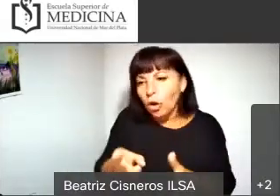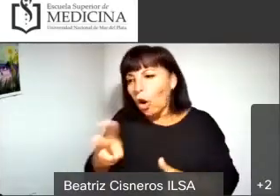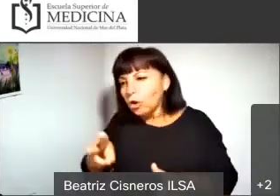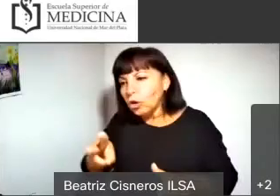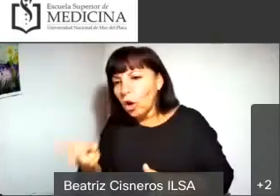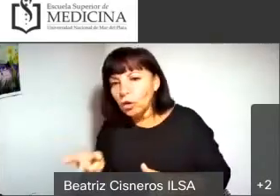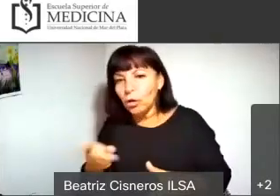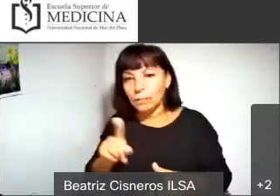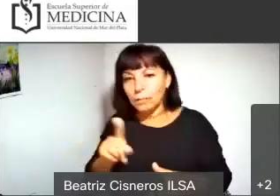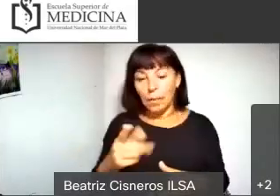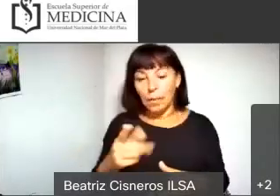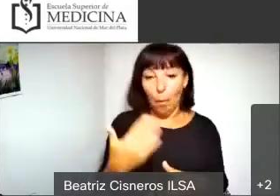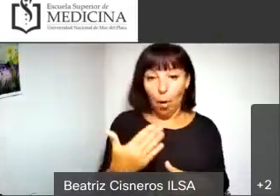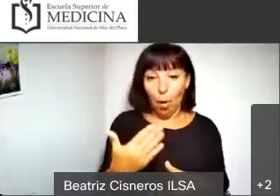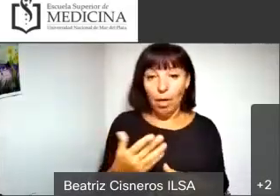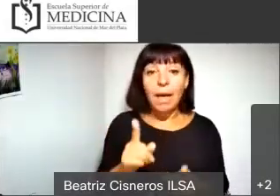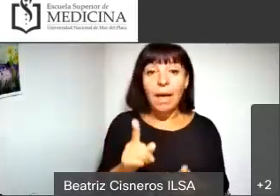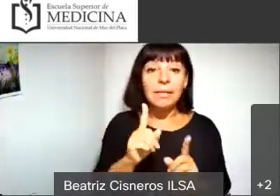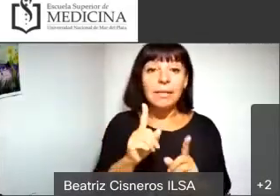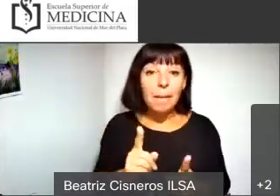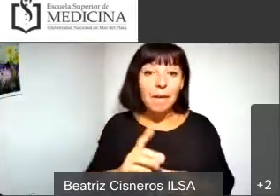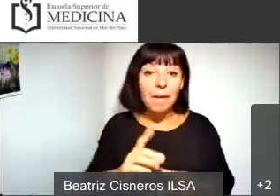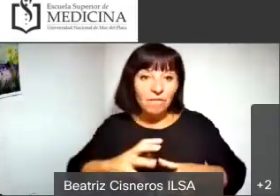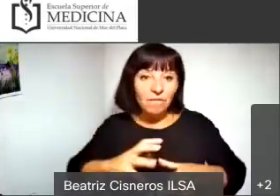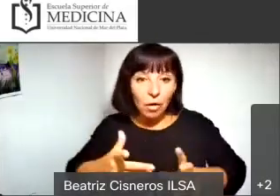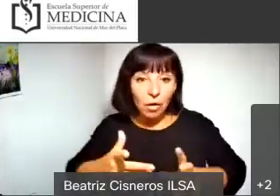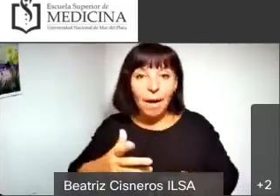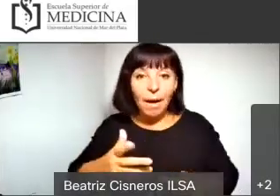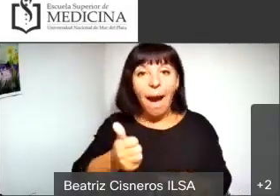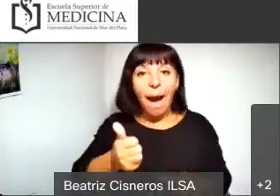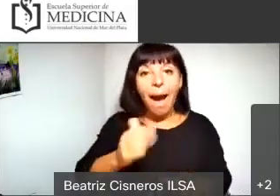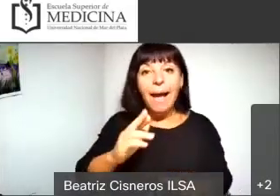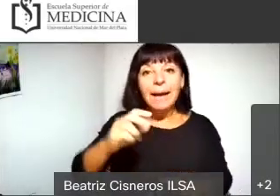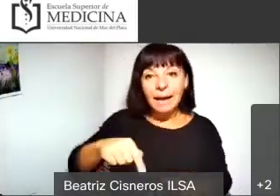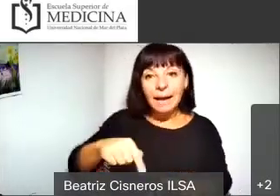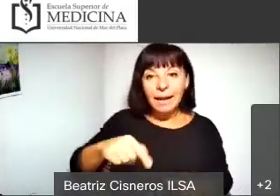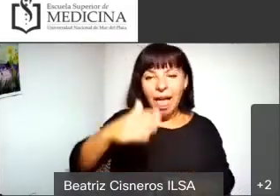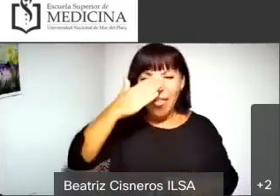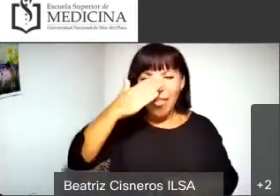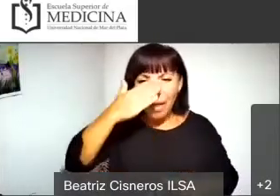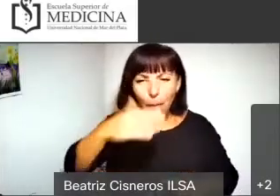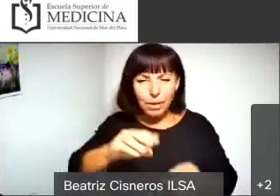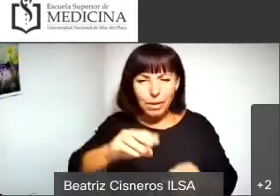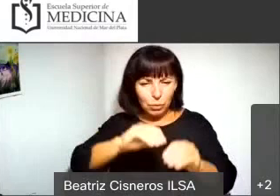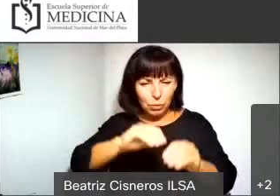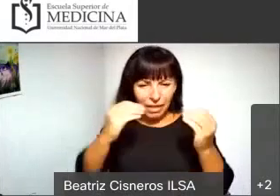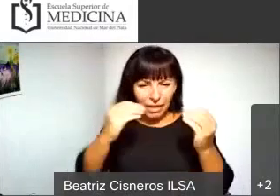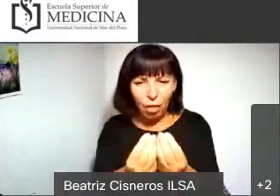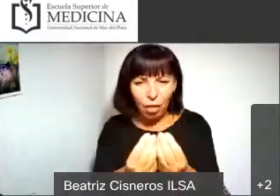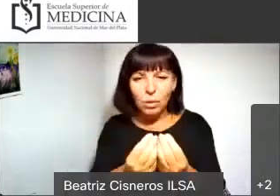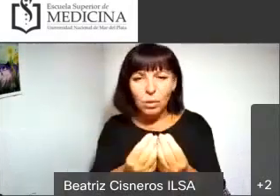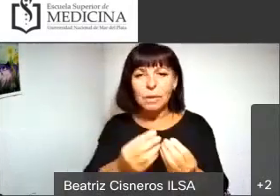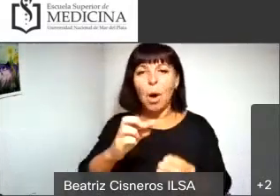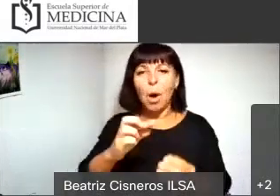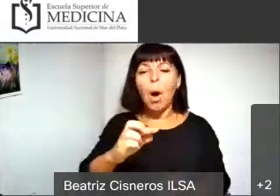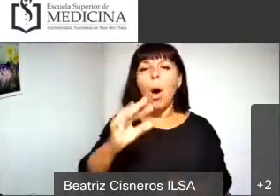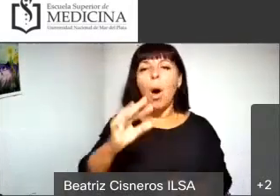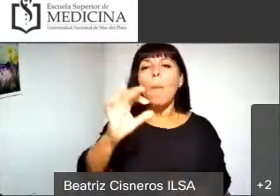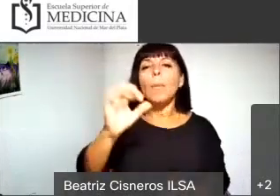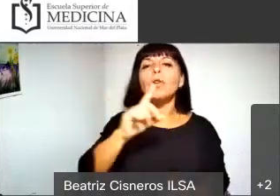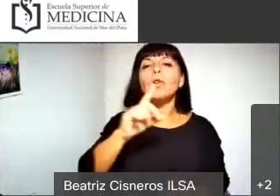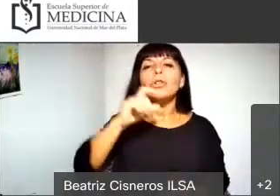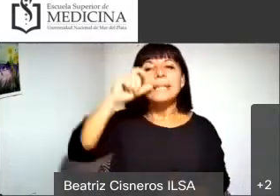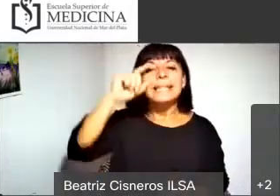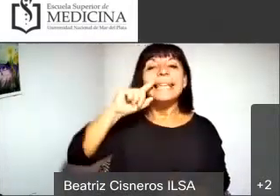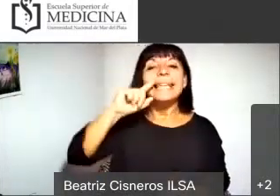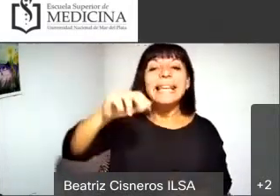de formar el ARN, es que se pueden formar proteínas dentro del mismo sistema. Y esto es algo que caracteriza a